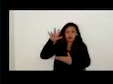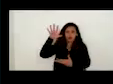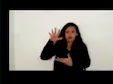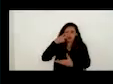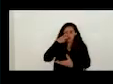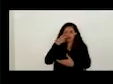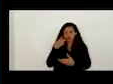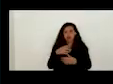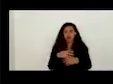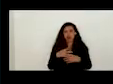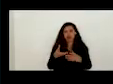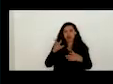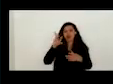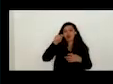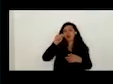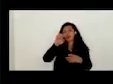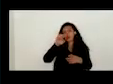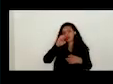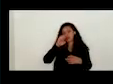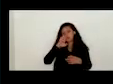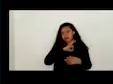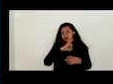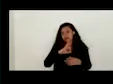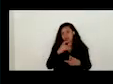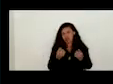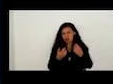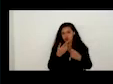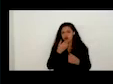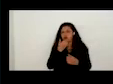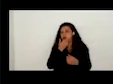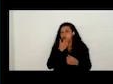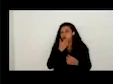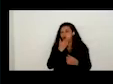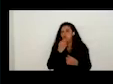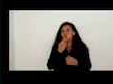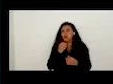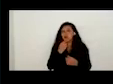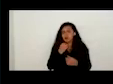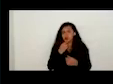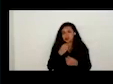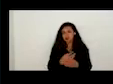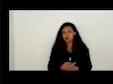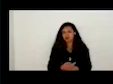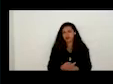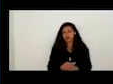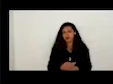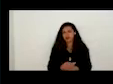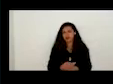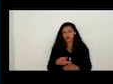y si se da el caso, no sé, algún dulce. Pero ahí, por ejemplo,